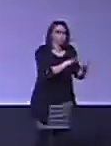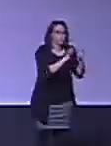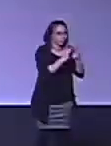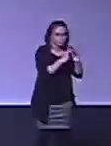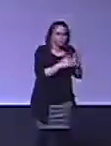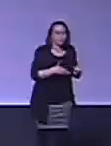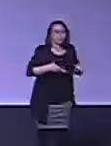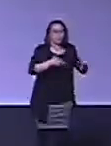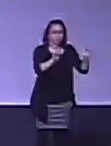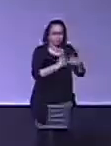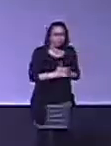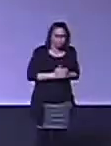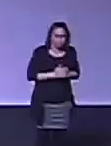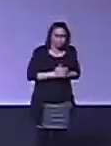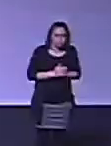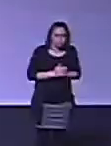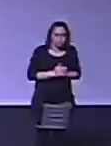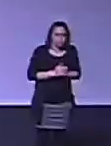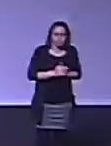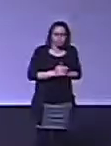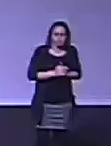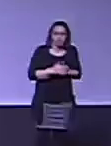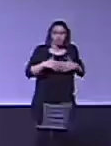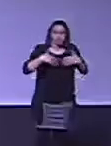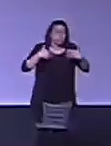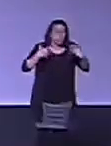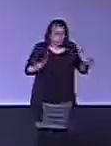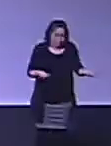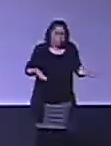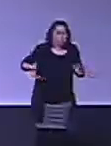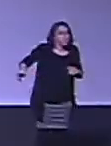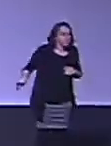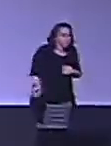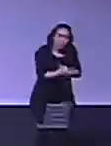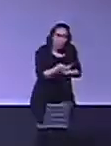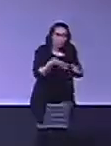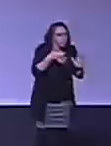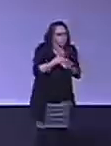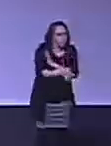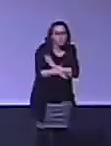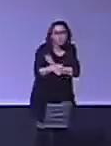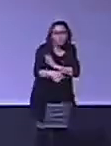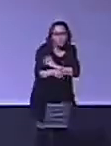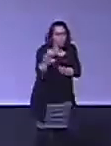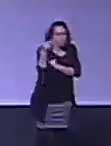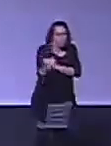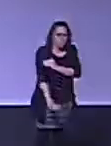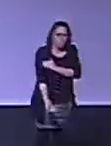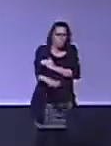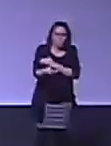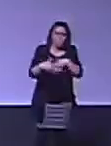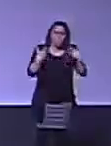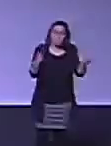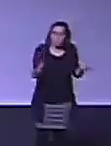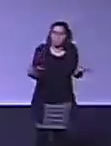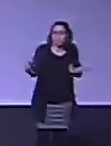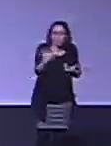Horrexegatik, beragatik, gure pilota gauza handia da eta etorkizun bat eman behar diogu denon artean.